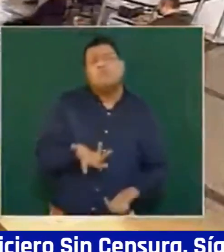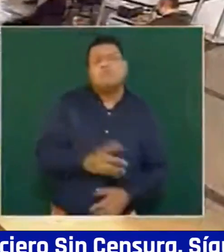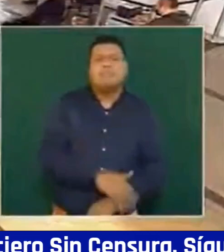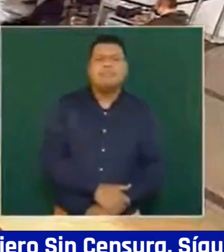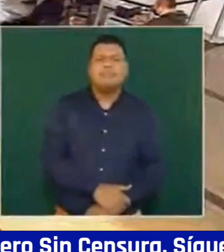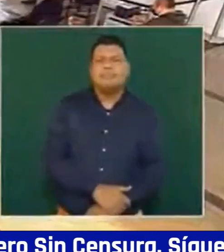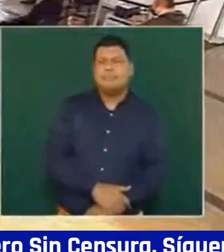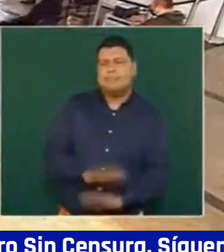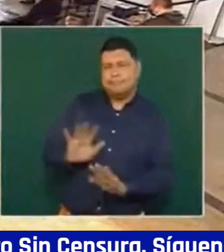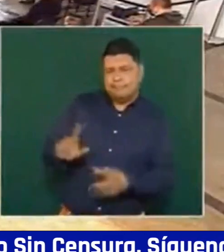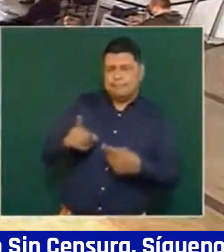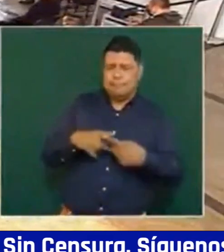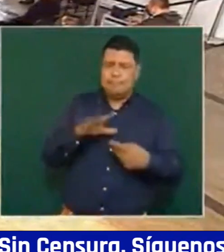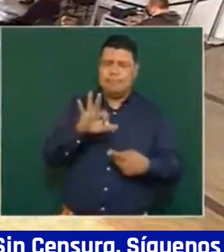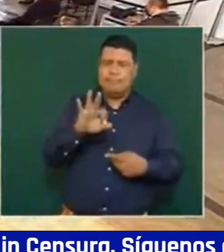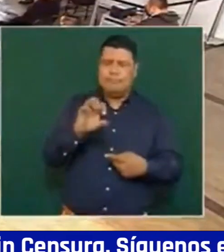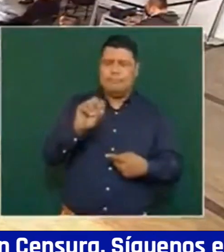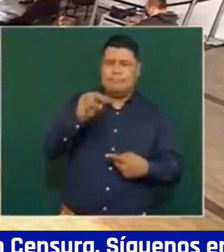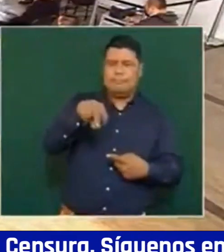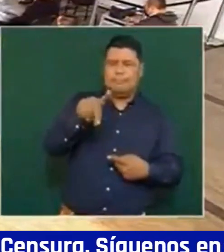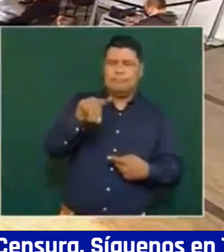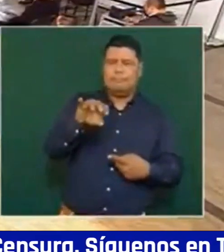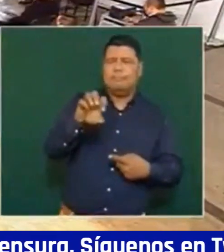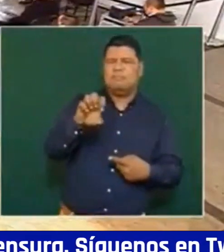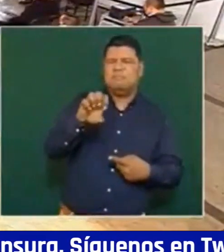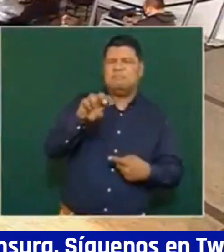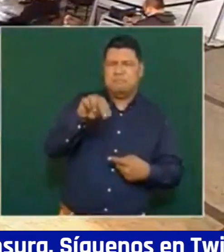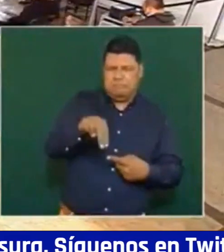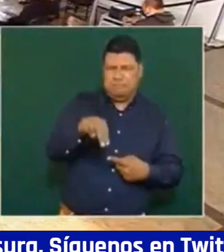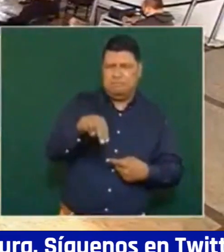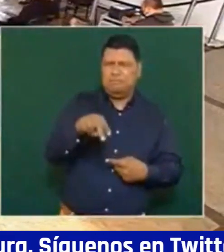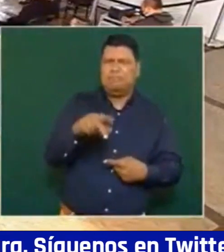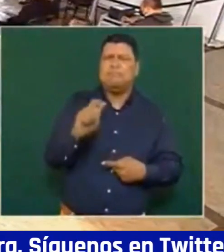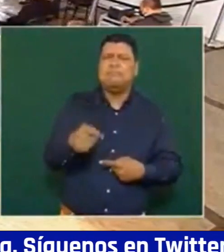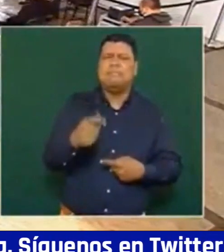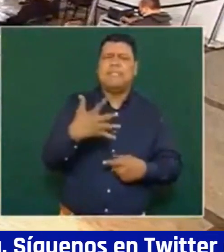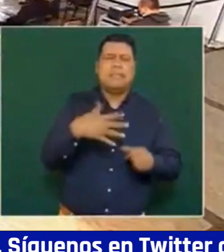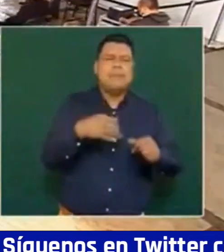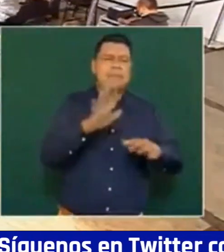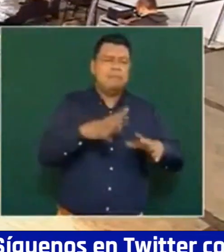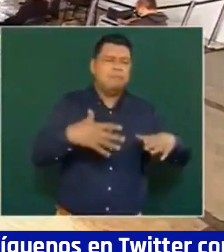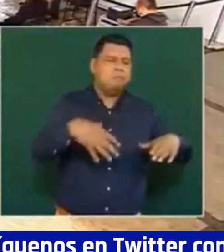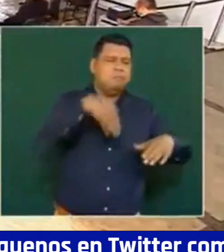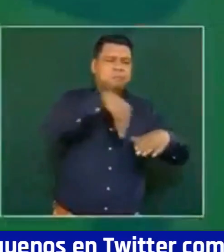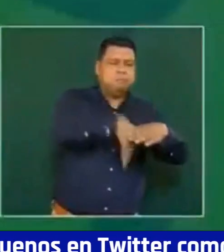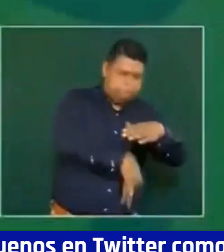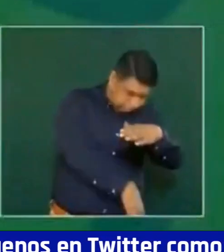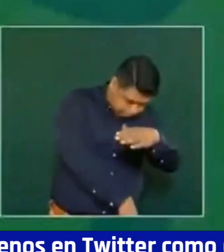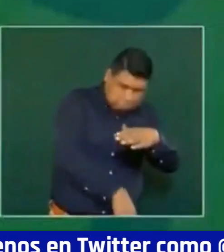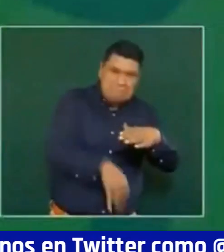Bueno, eso del Fonden era un barril sin fondo,